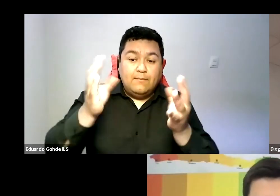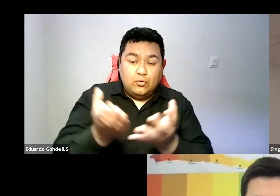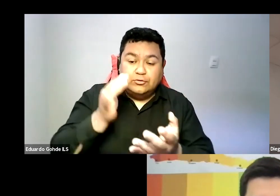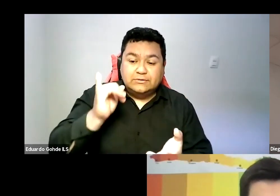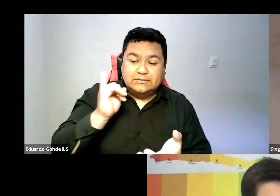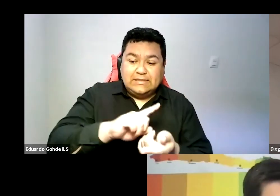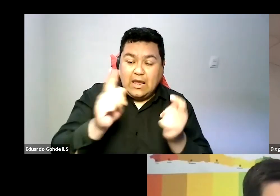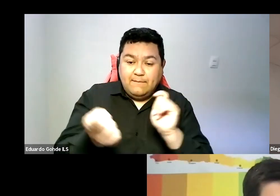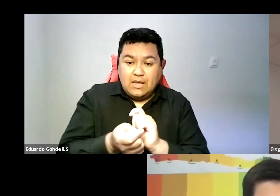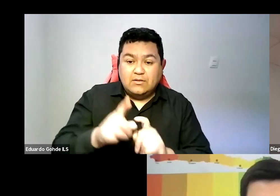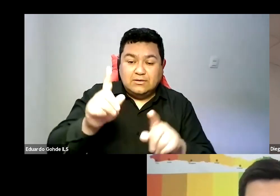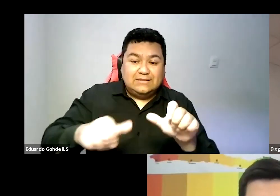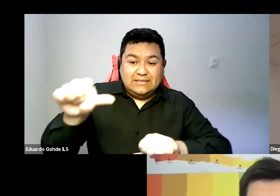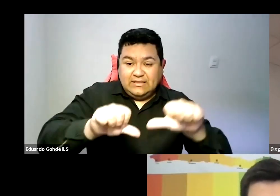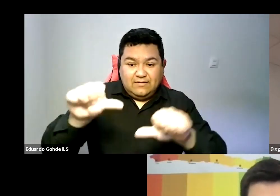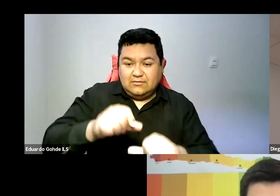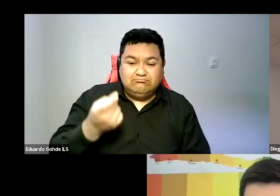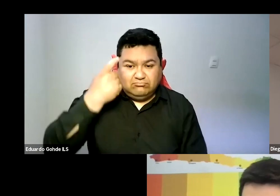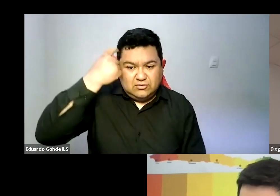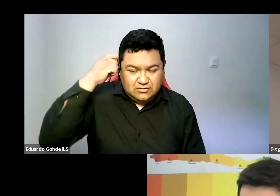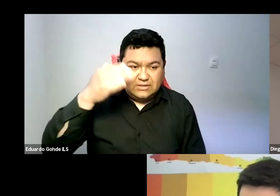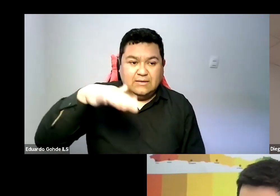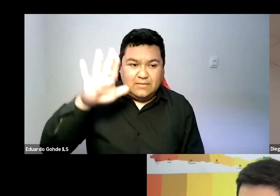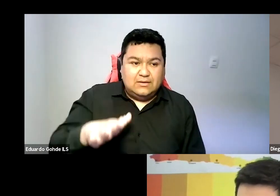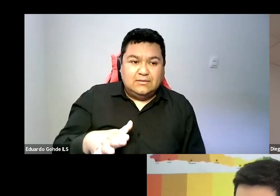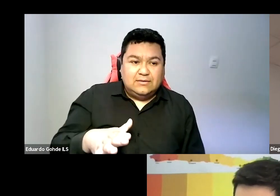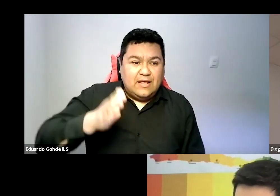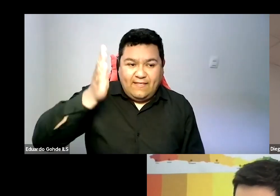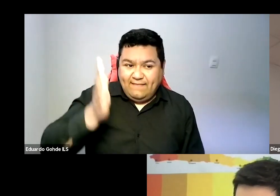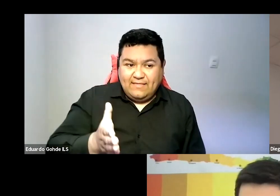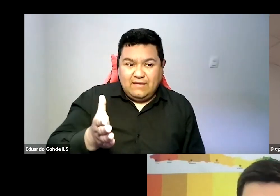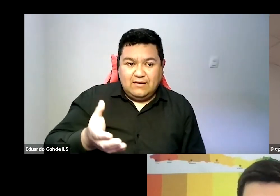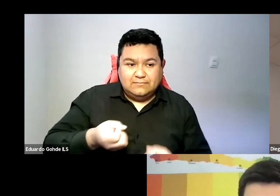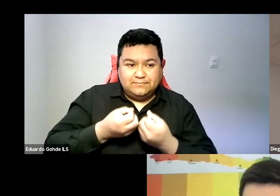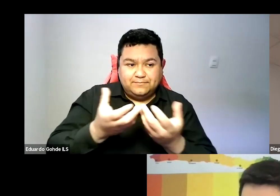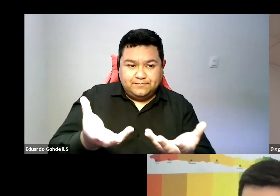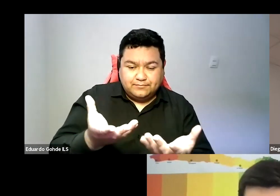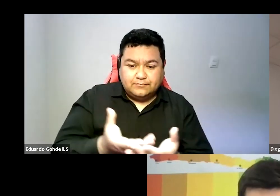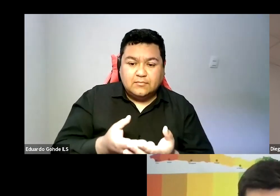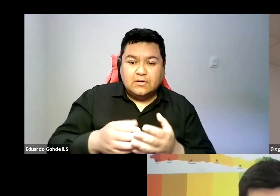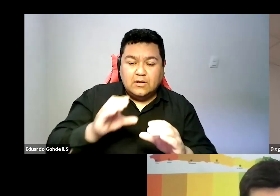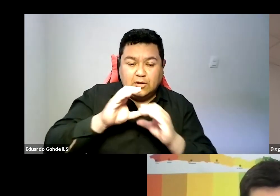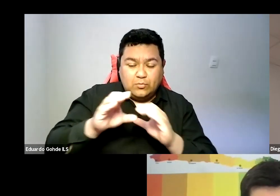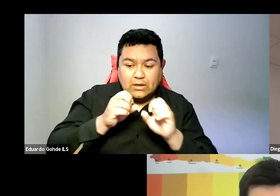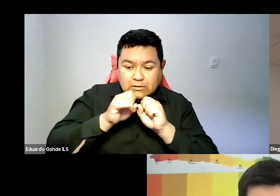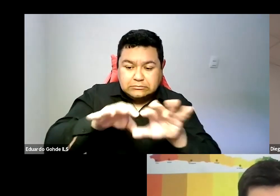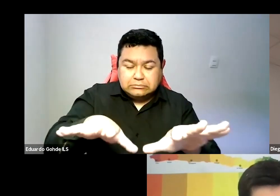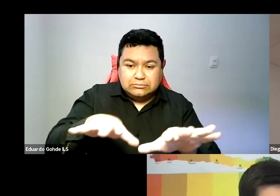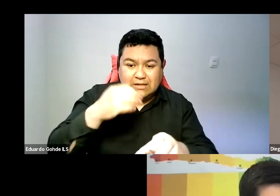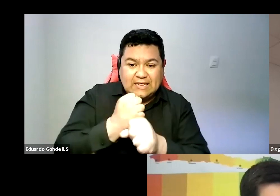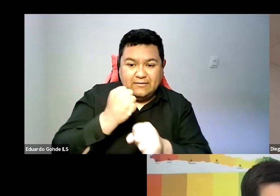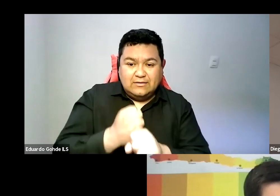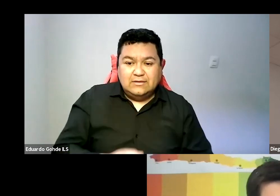las científicas son cada vez más conscientes de que deben comunicar públicamente su trabajo. Sin embargo, es